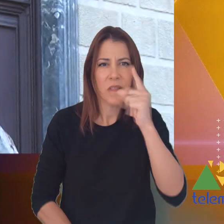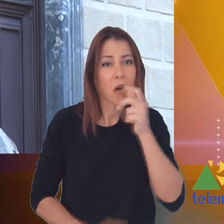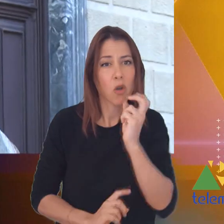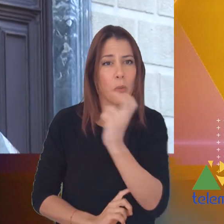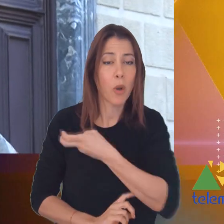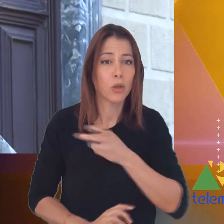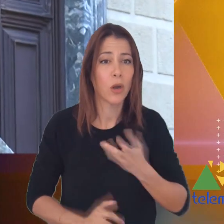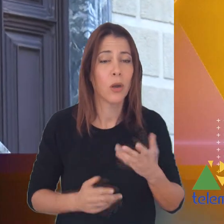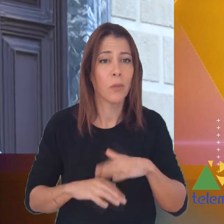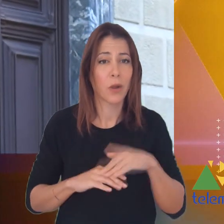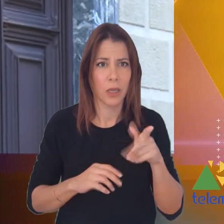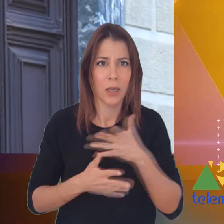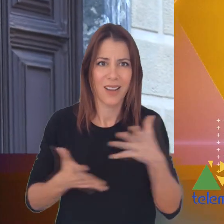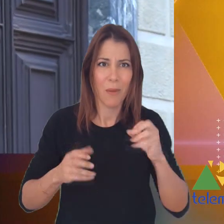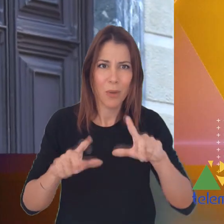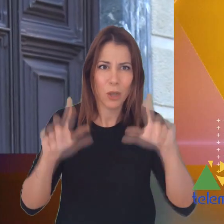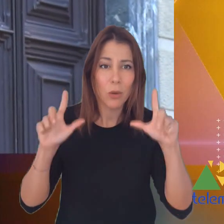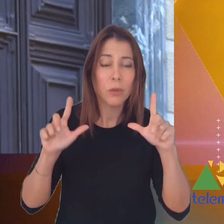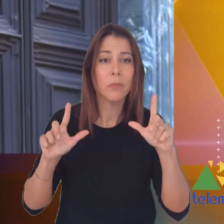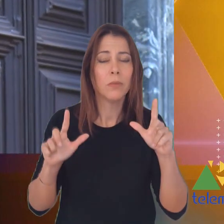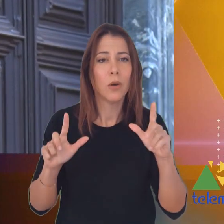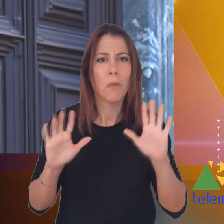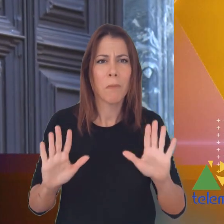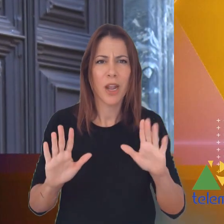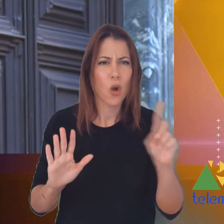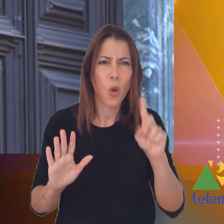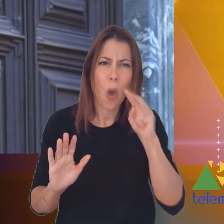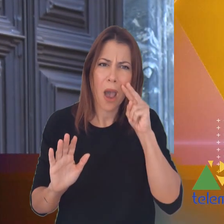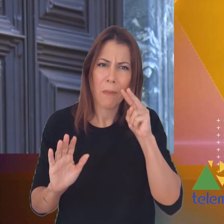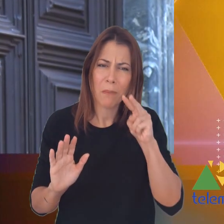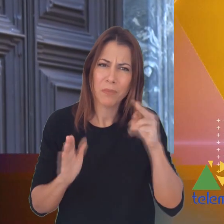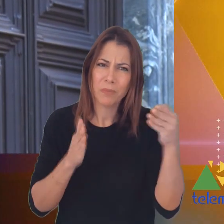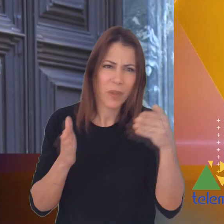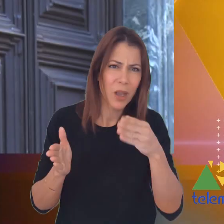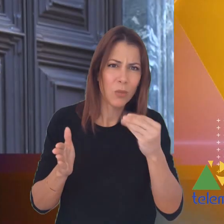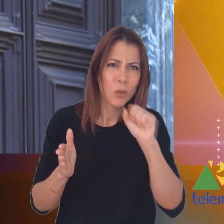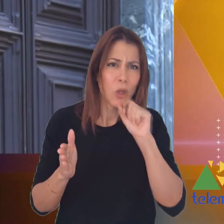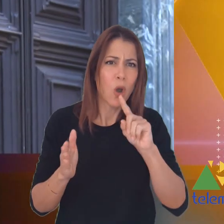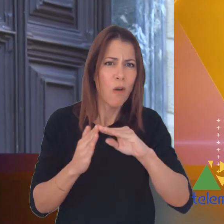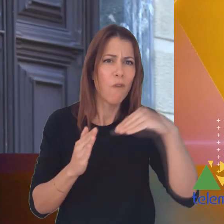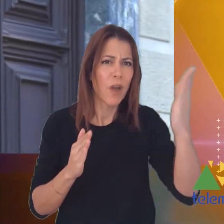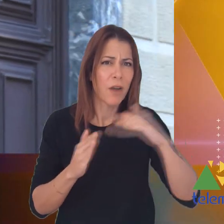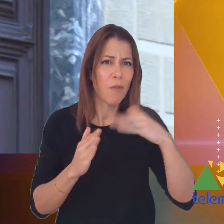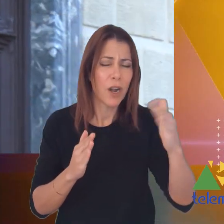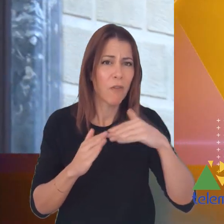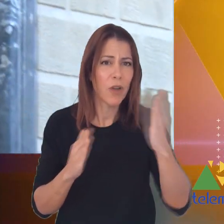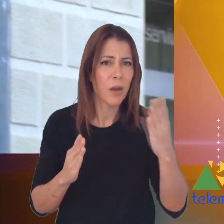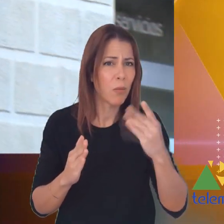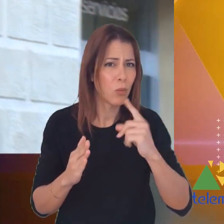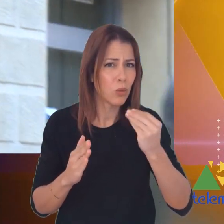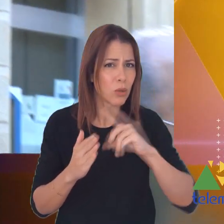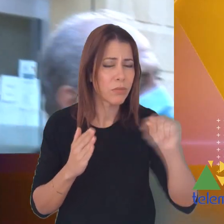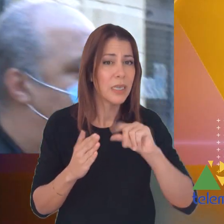sido grandes protagonistas, pero no han mirado mucho para Motril, ¿no? Es decir, que él, aunque ha estado fuera y tal, sí ha tenido incidencia. Sí,